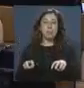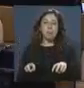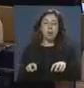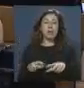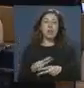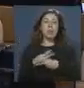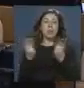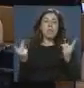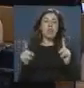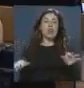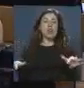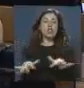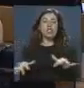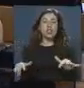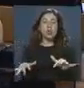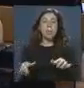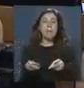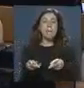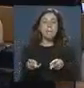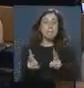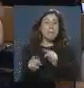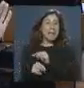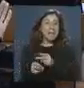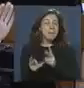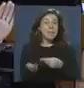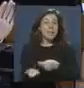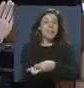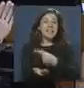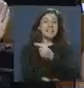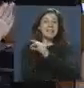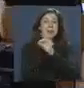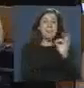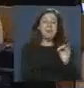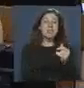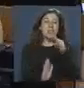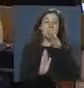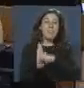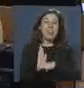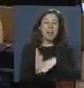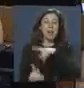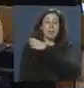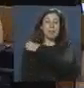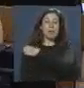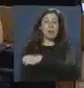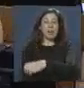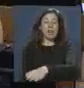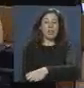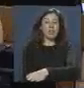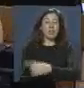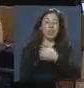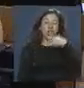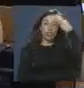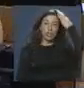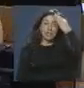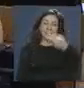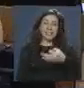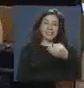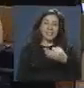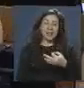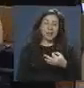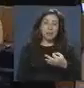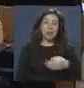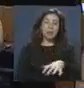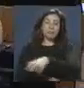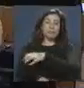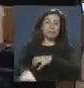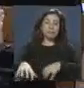utilizados. Esto permitiría desde ya financiar el 100% de esa rebaja en las regiones. Y estoy seguro que una